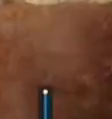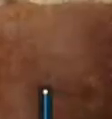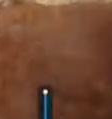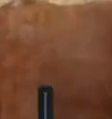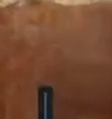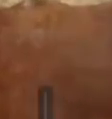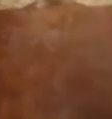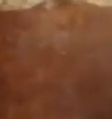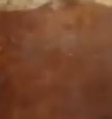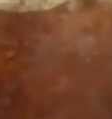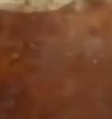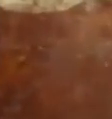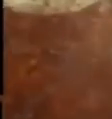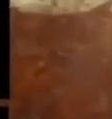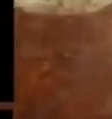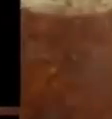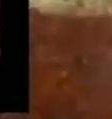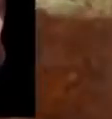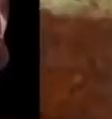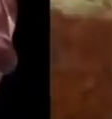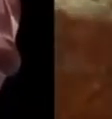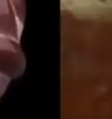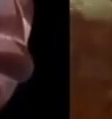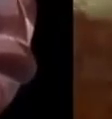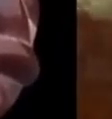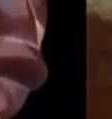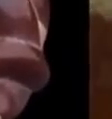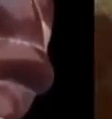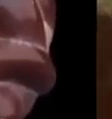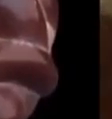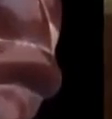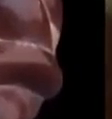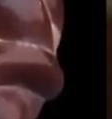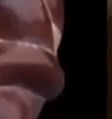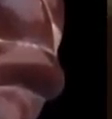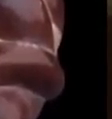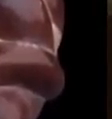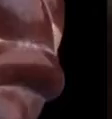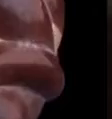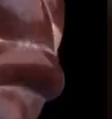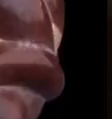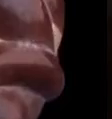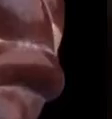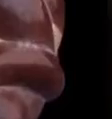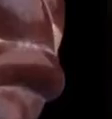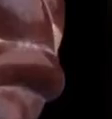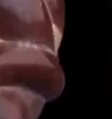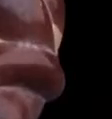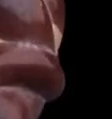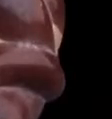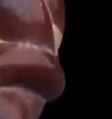Los líderes de la